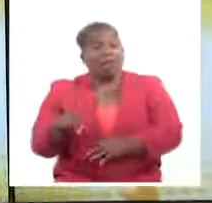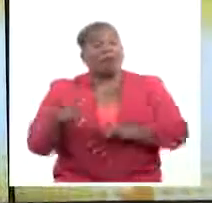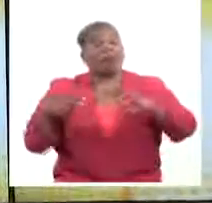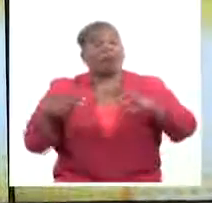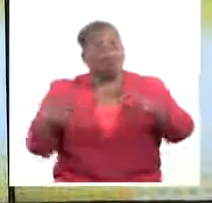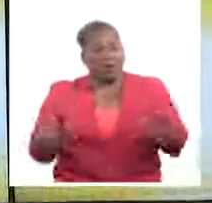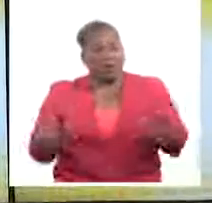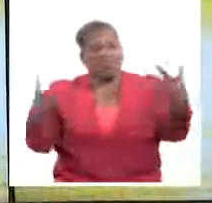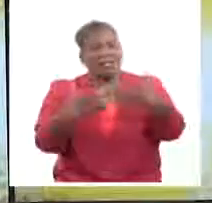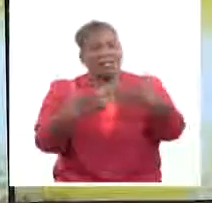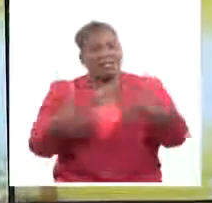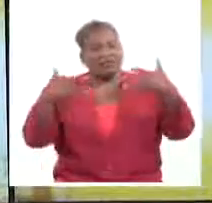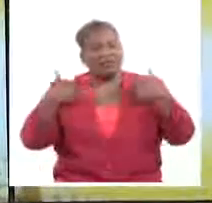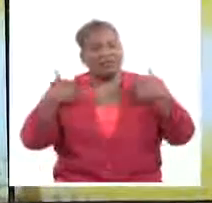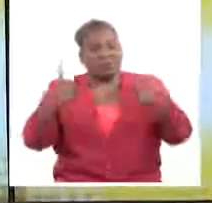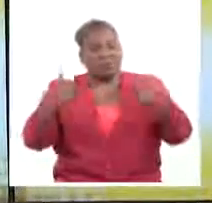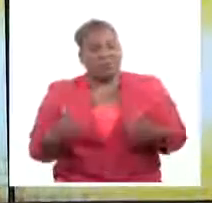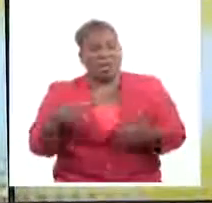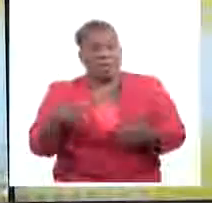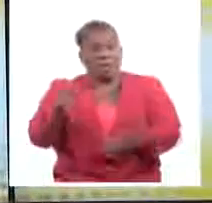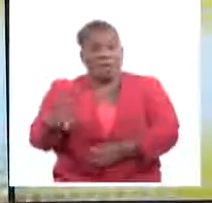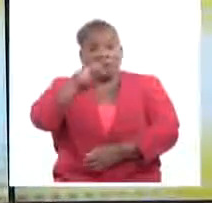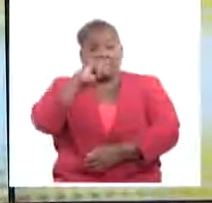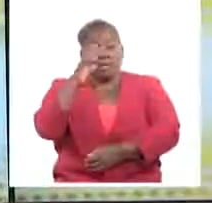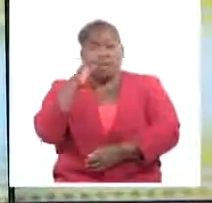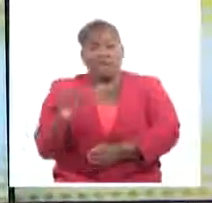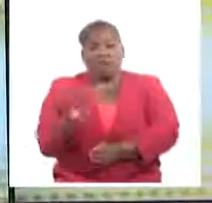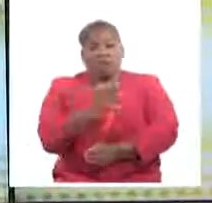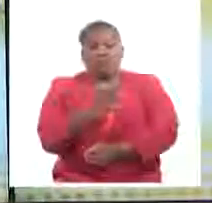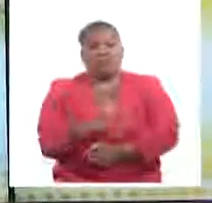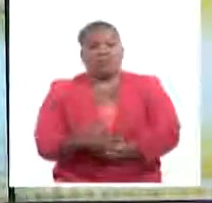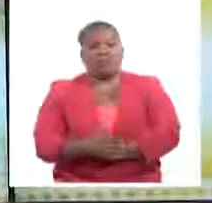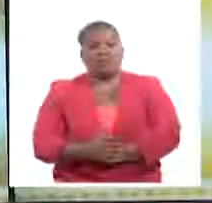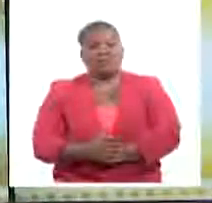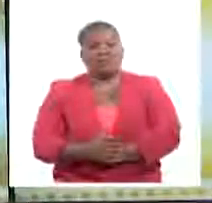diplomáticas con el gobernante real y no ficticio. Así va el mundo hasta esta hora.